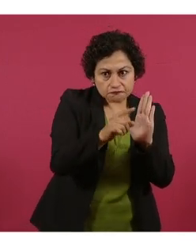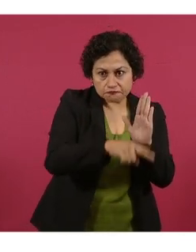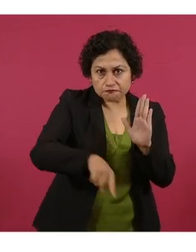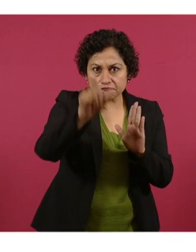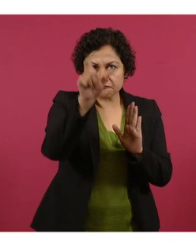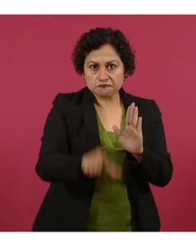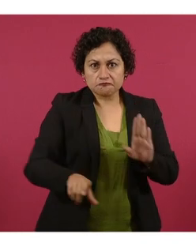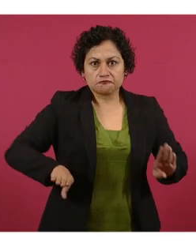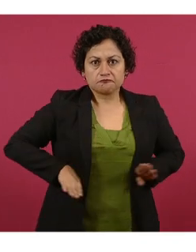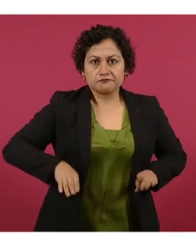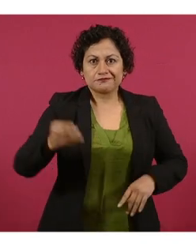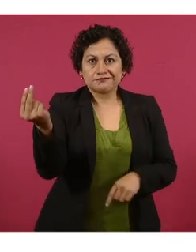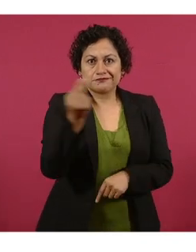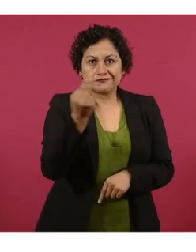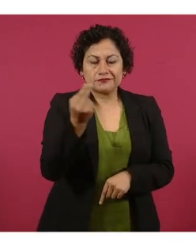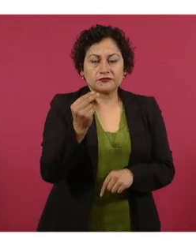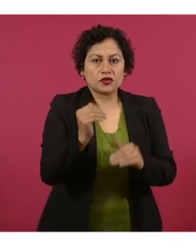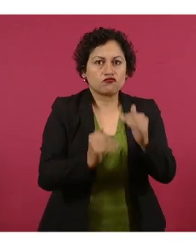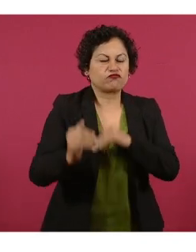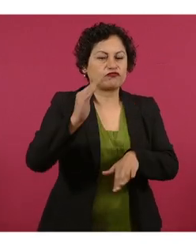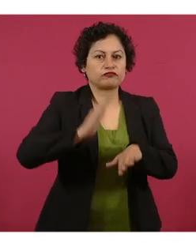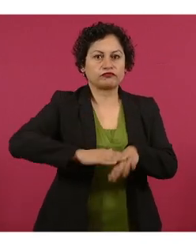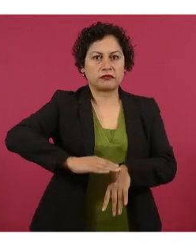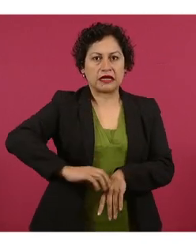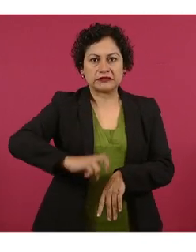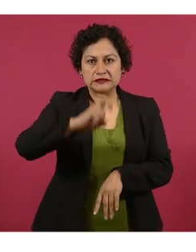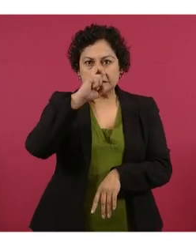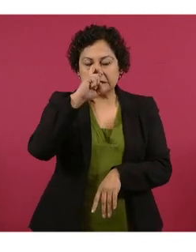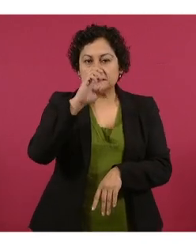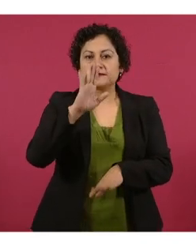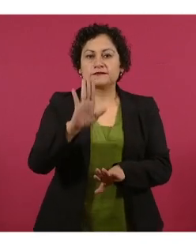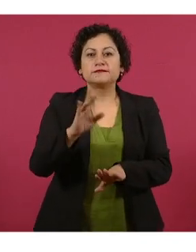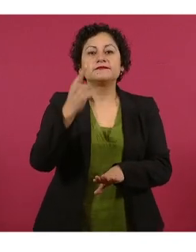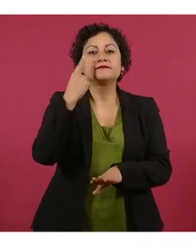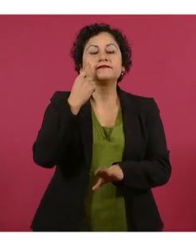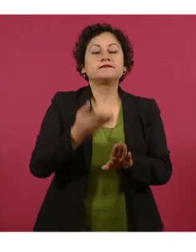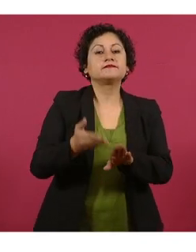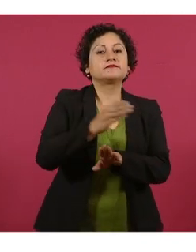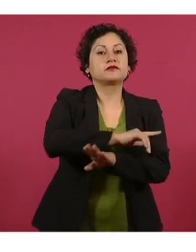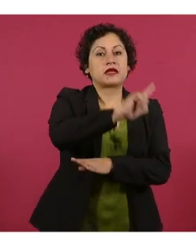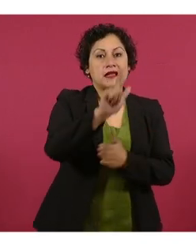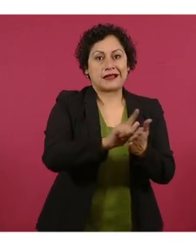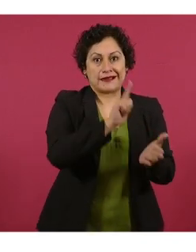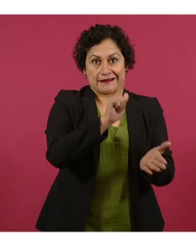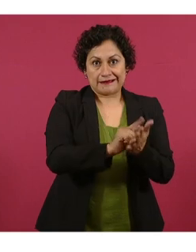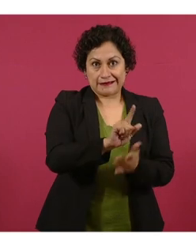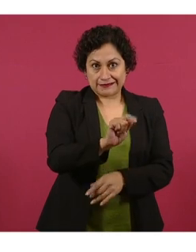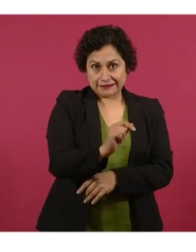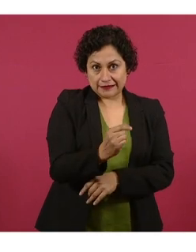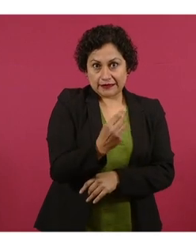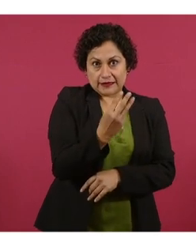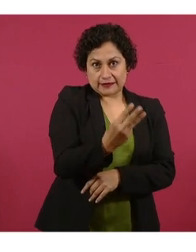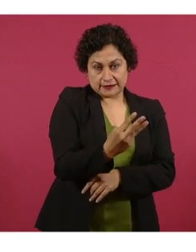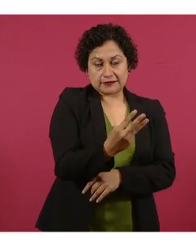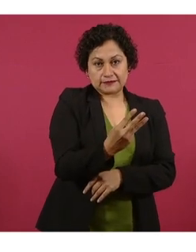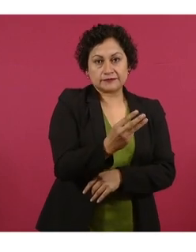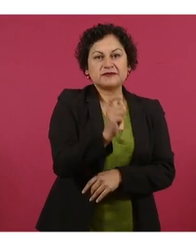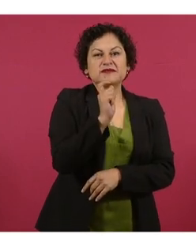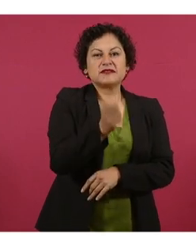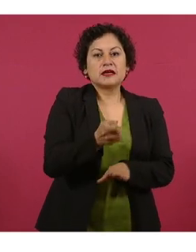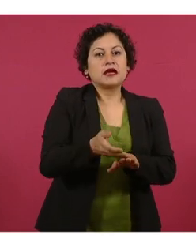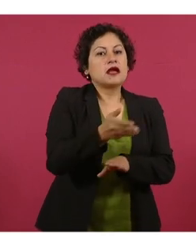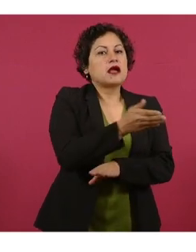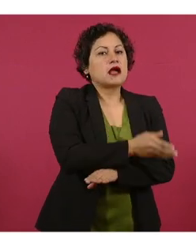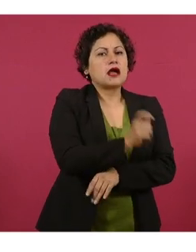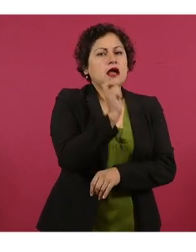Como podemos ver en la ley del 73, que es la previa a esta reforma, los requisitos